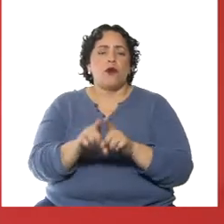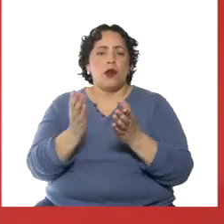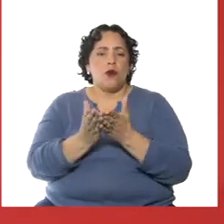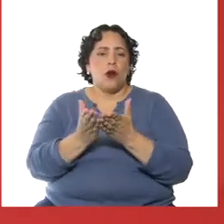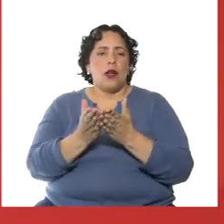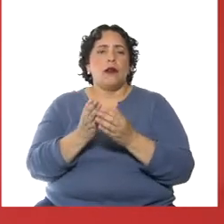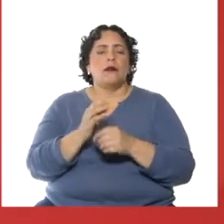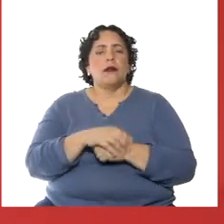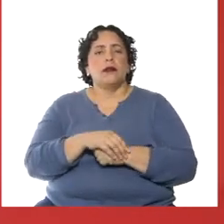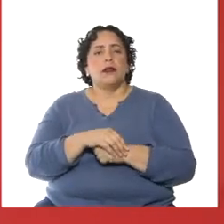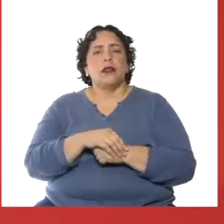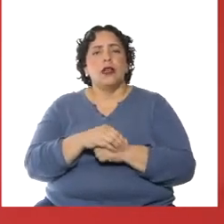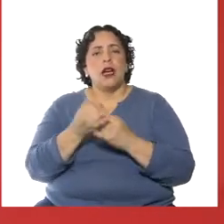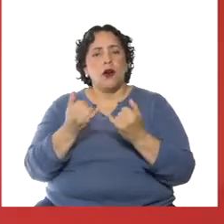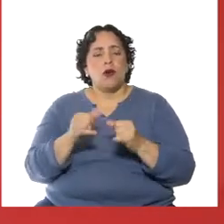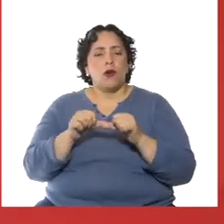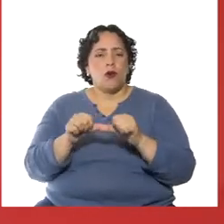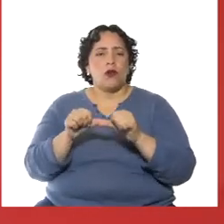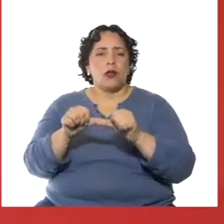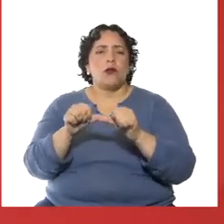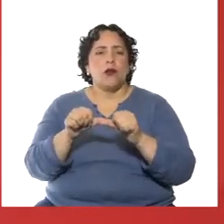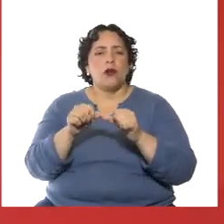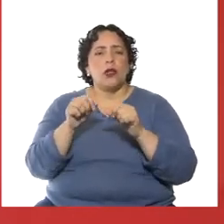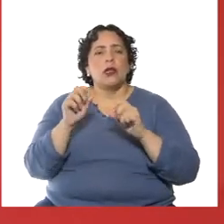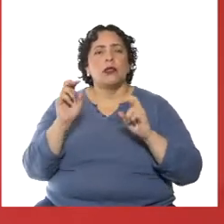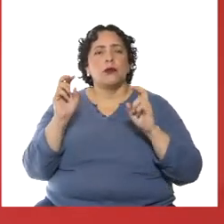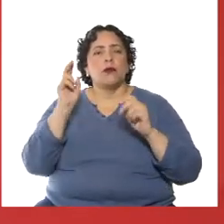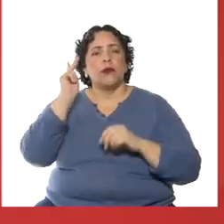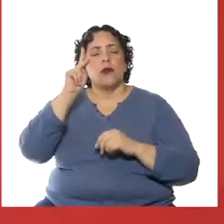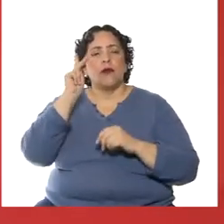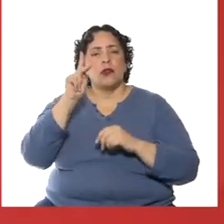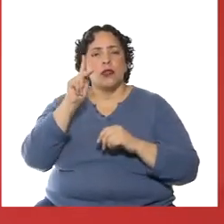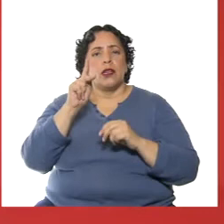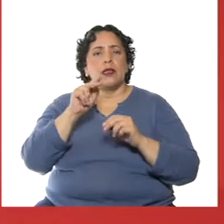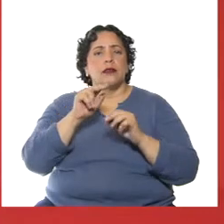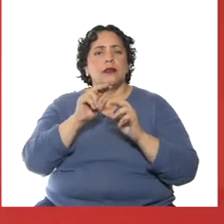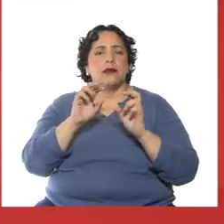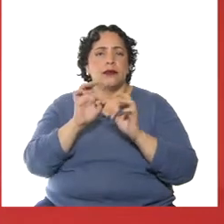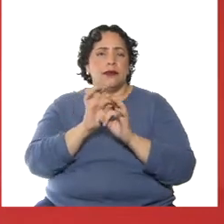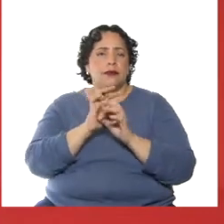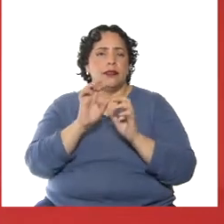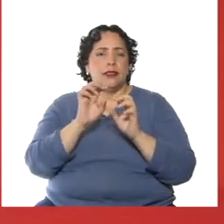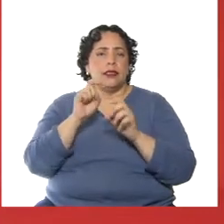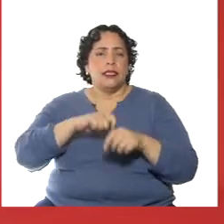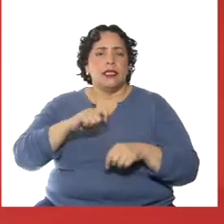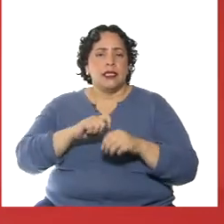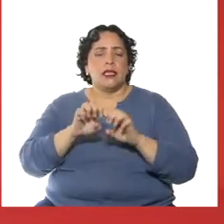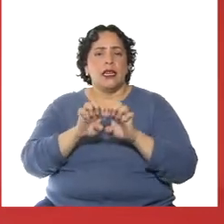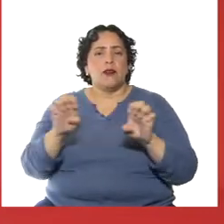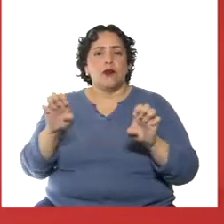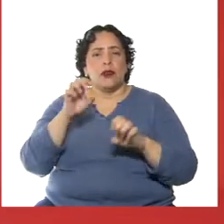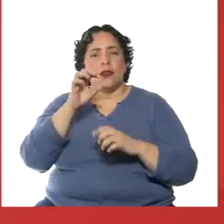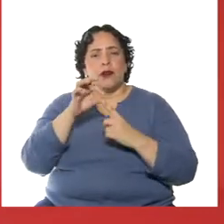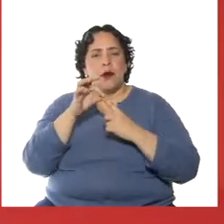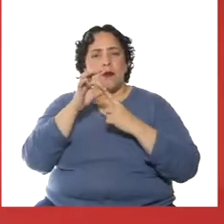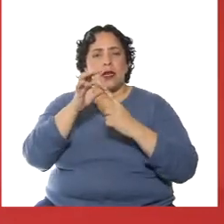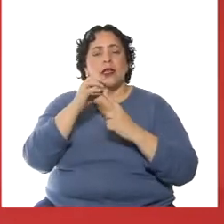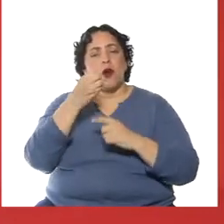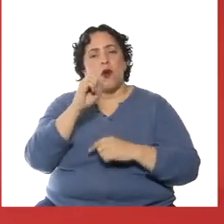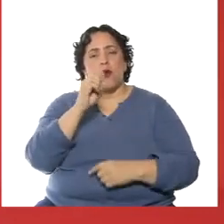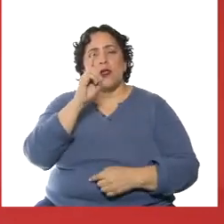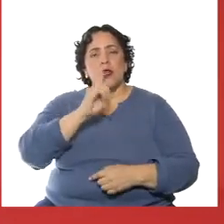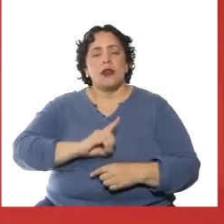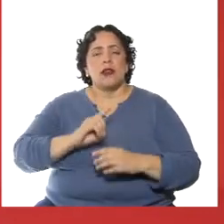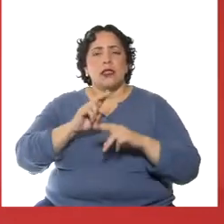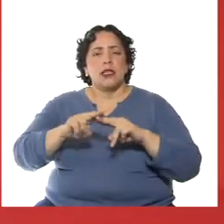Escuela. Pero Guillermo, debemos continuar. Ya es el turno de las docentes de la modalidad con necesidades educativas especiales y o